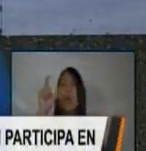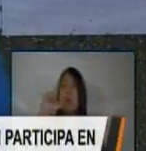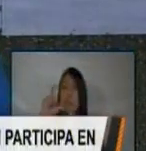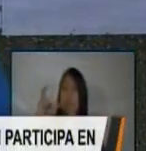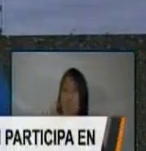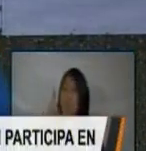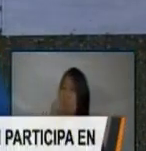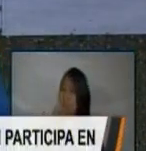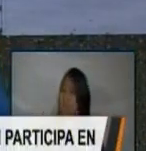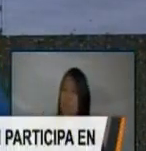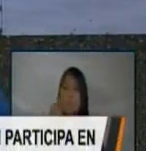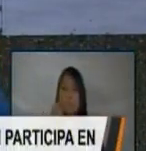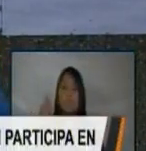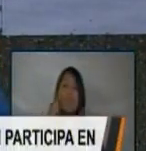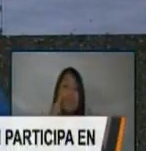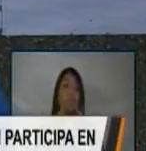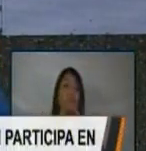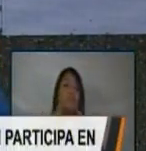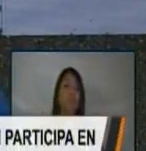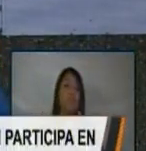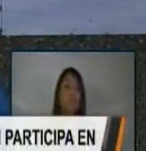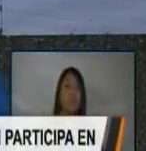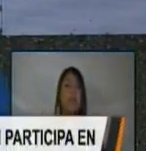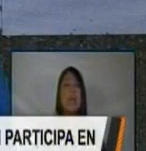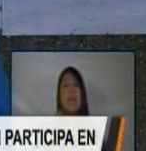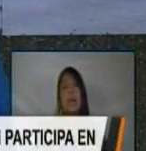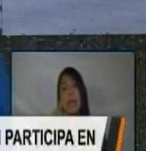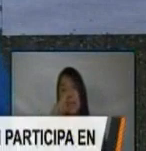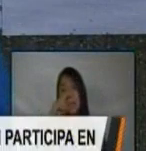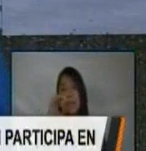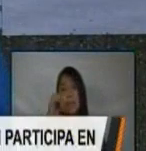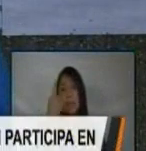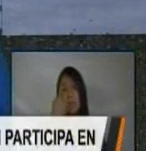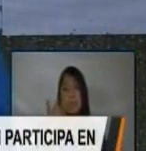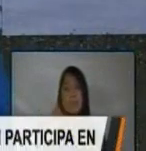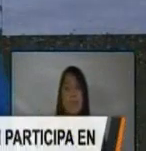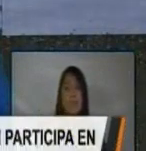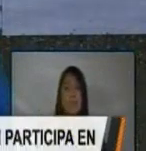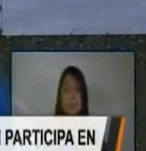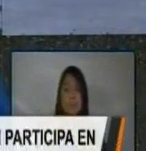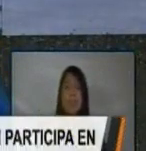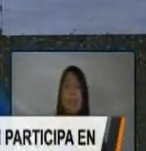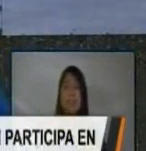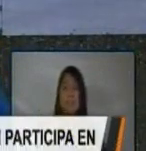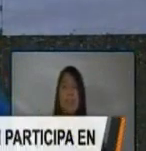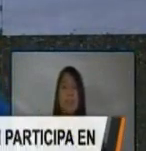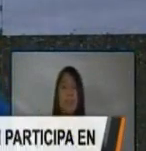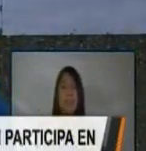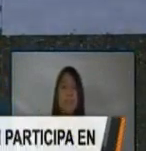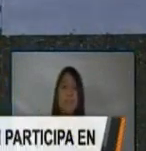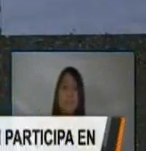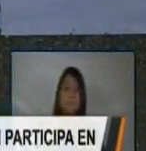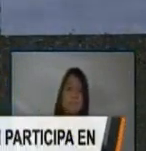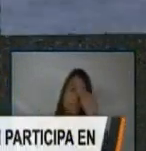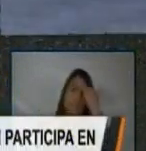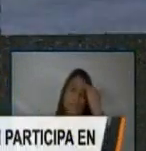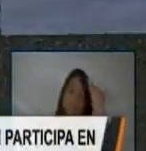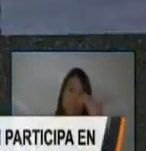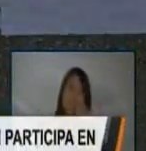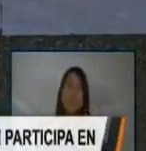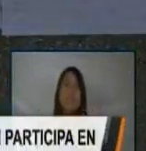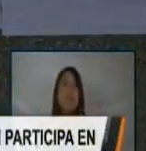a conocer sobre la artesanía de nuestras comunidades. Muchísimas gracias a todos, señor